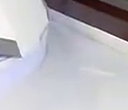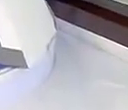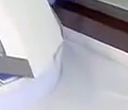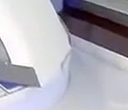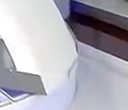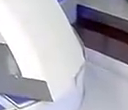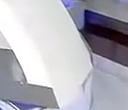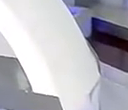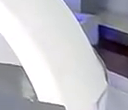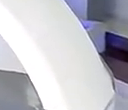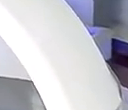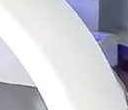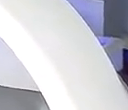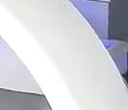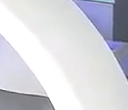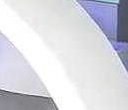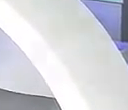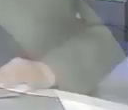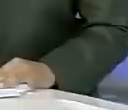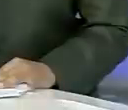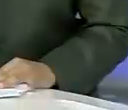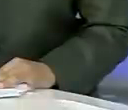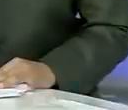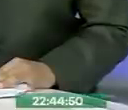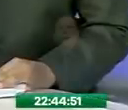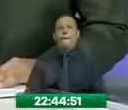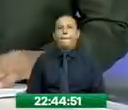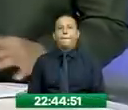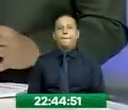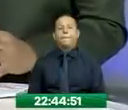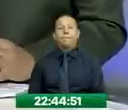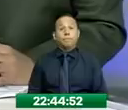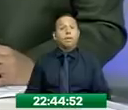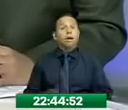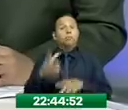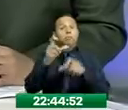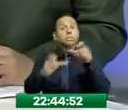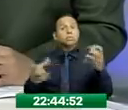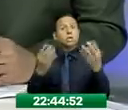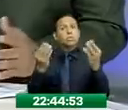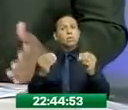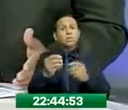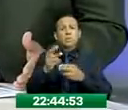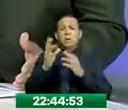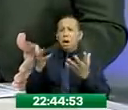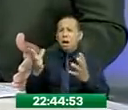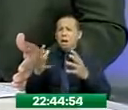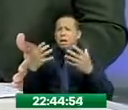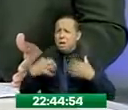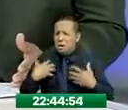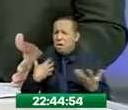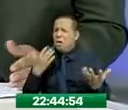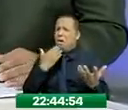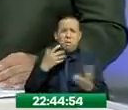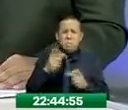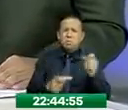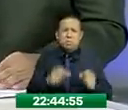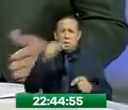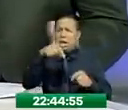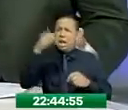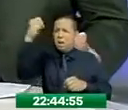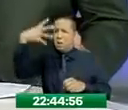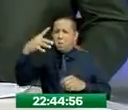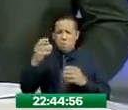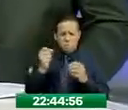22 horas con 44 minutos gracias por estar en nuestra sintonía y ante los reclamos usuarios por el elevado costo de la electricidad que en guayaquil